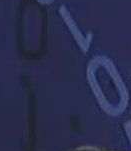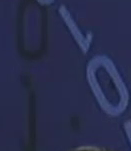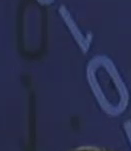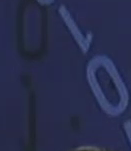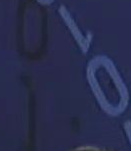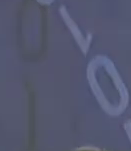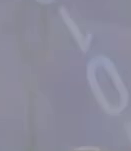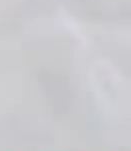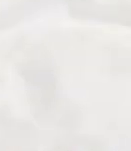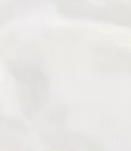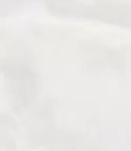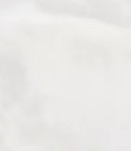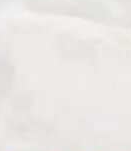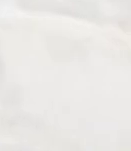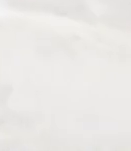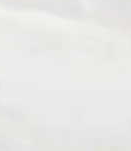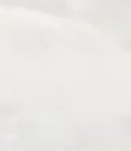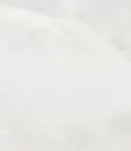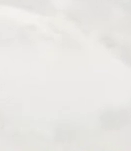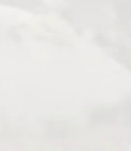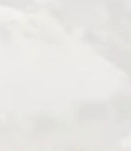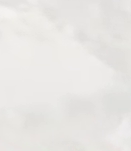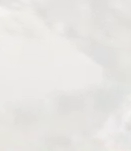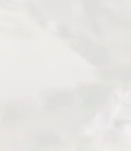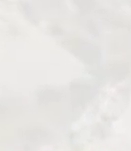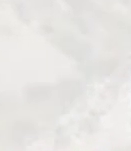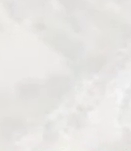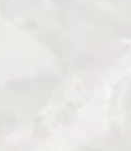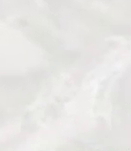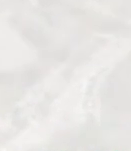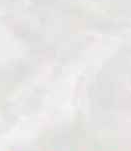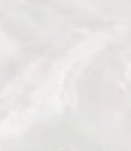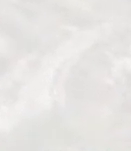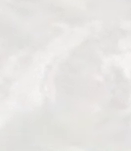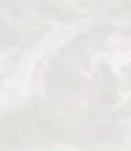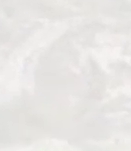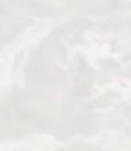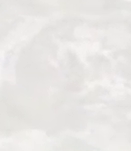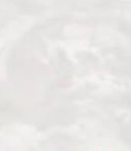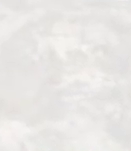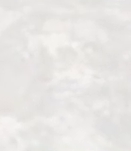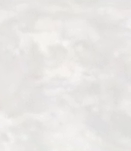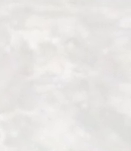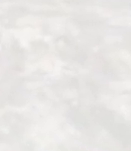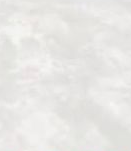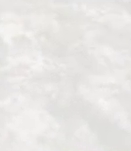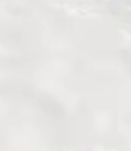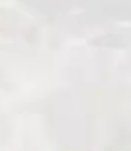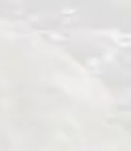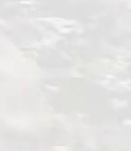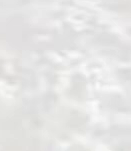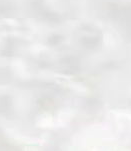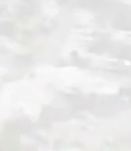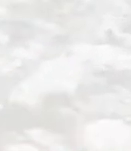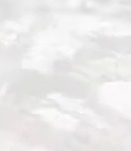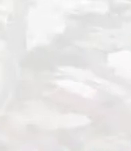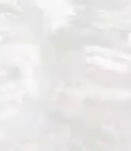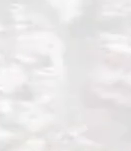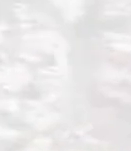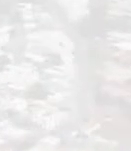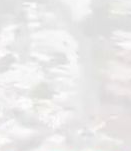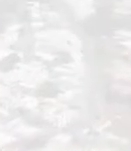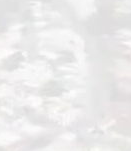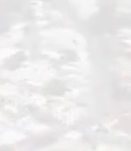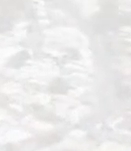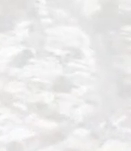de cuidado al medio ambiente, precios accesibles y baratos también para diferentes alternativas de